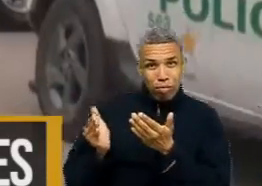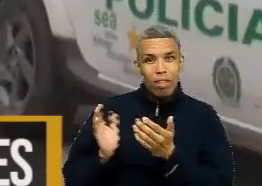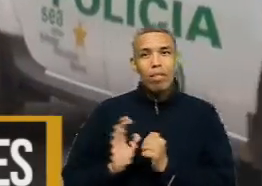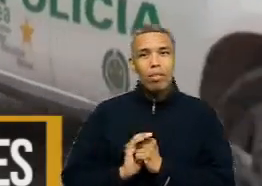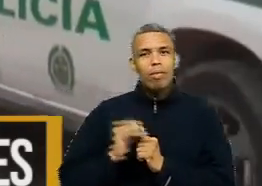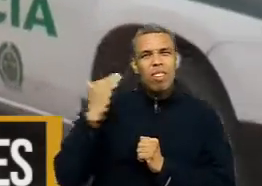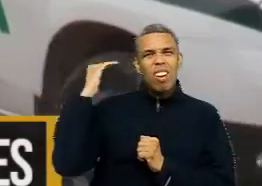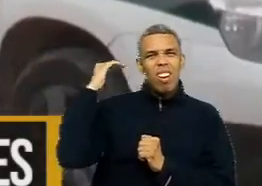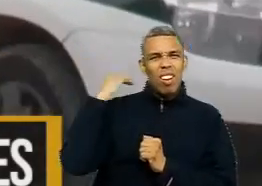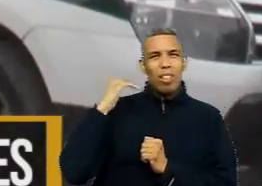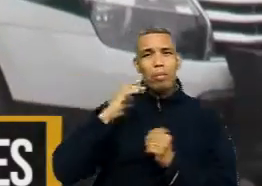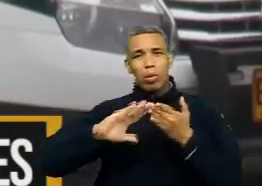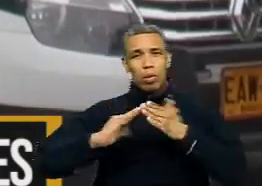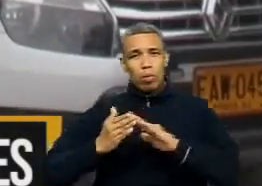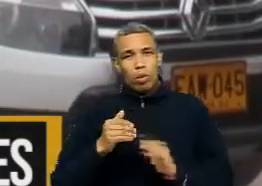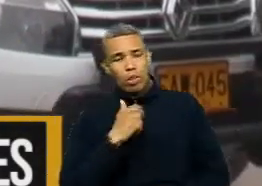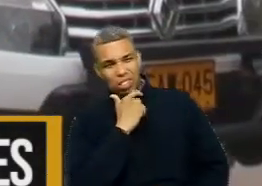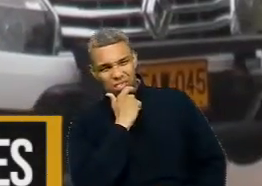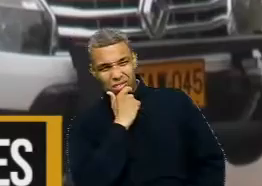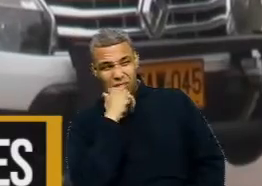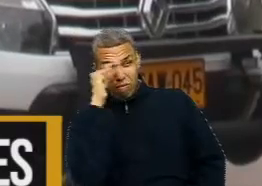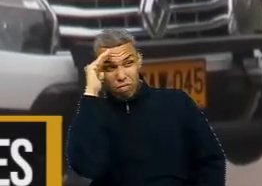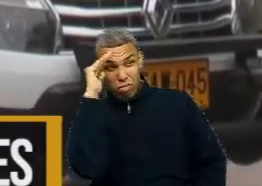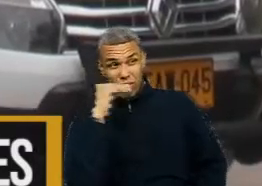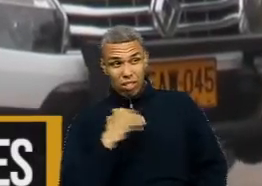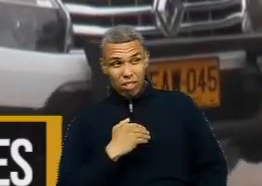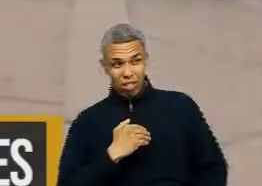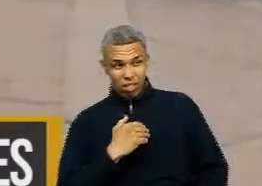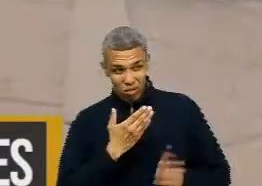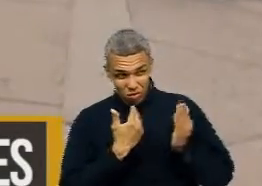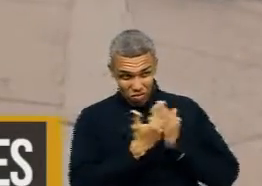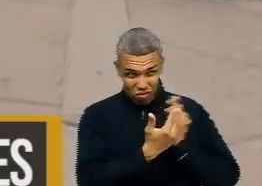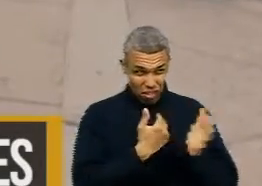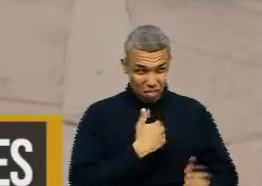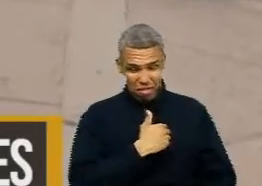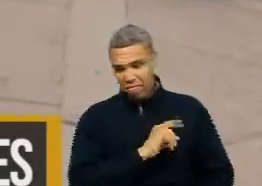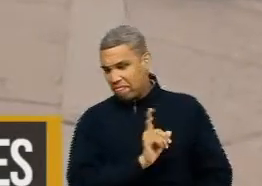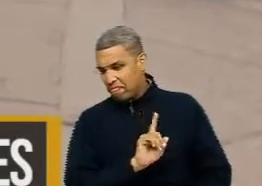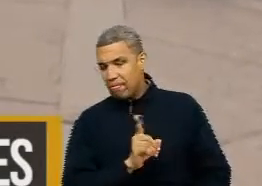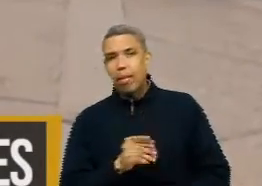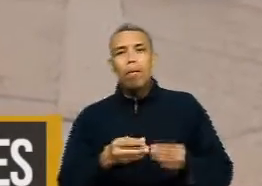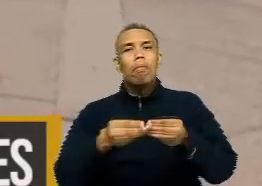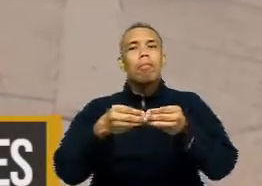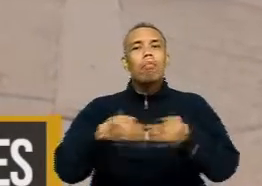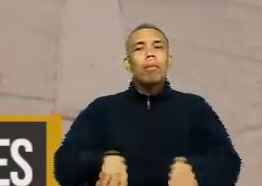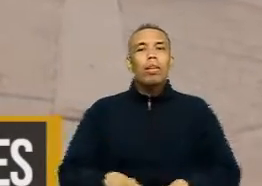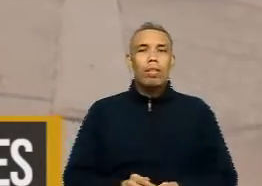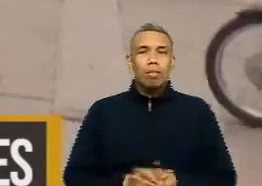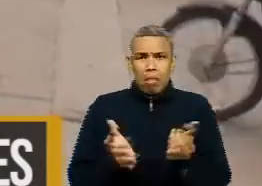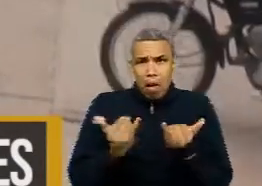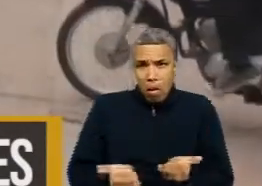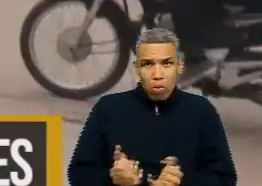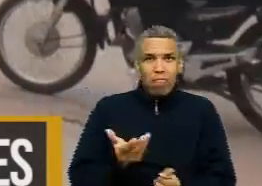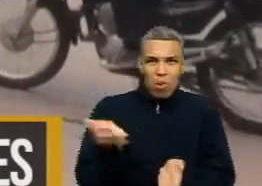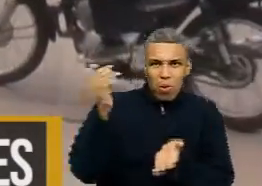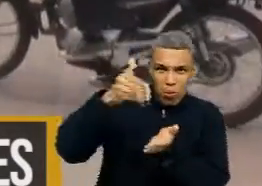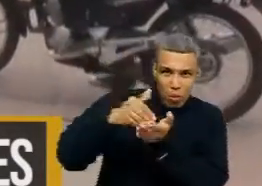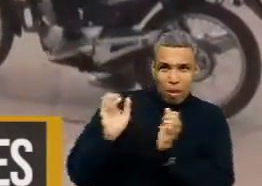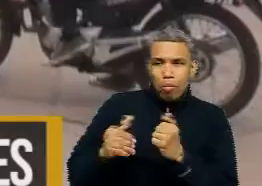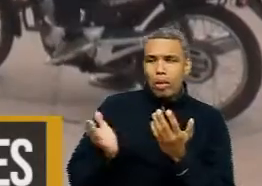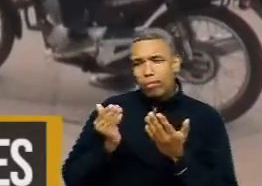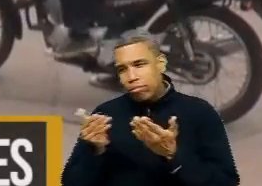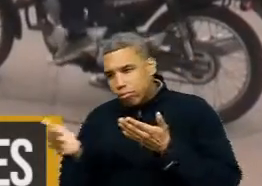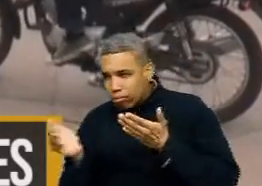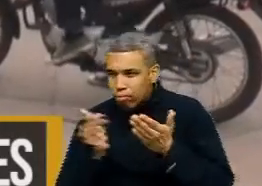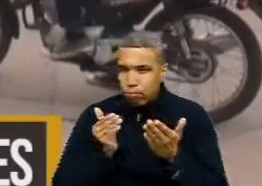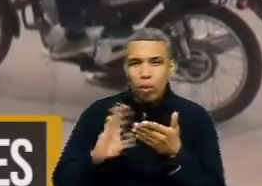redes sociales se puede dar información, requerimos que toda víctima que sea inmersa en un hecho punible